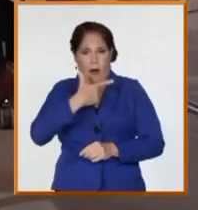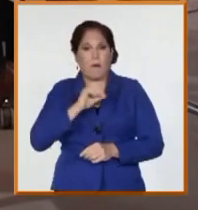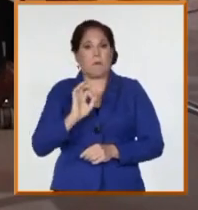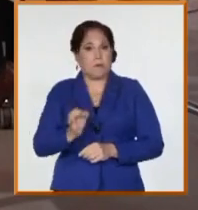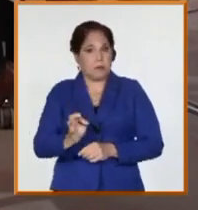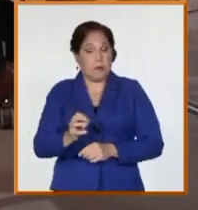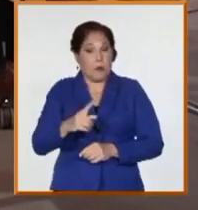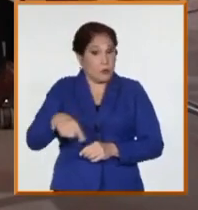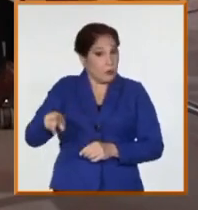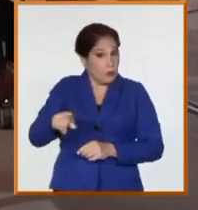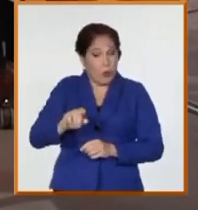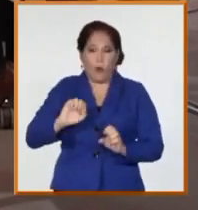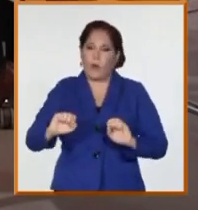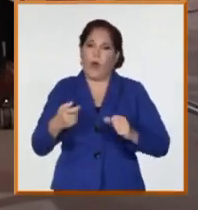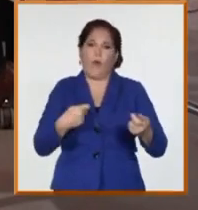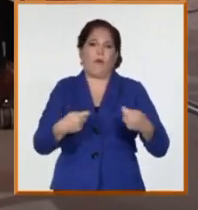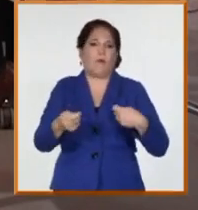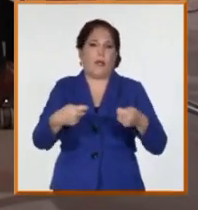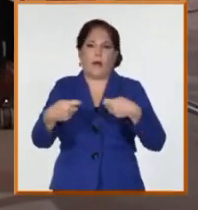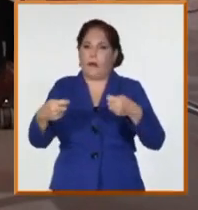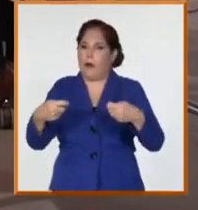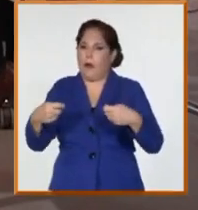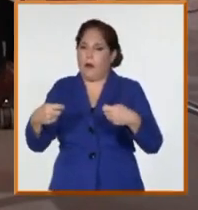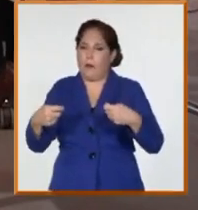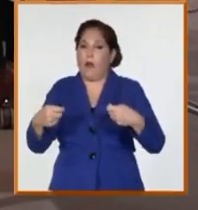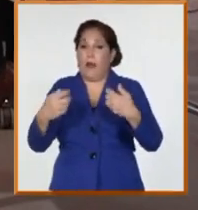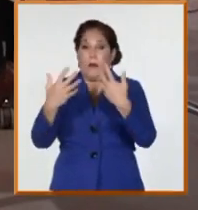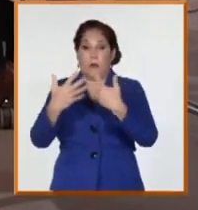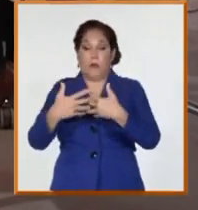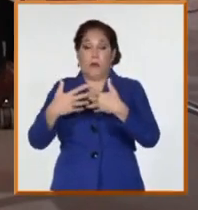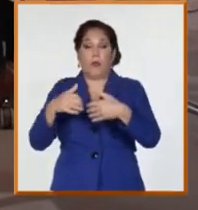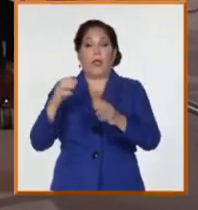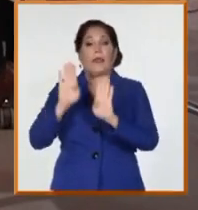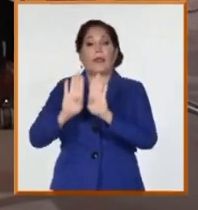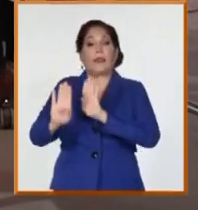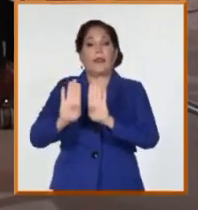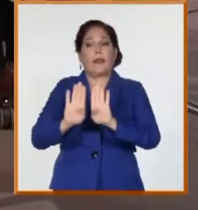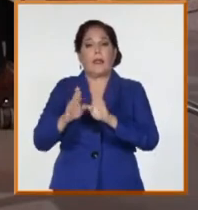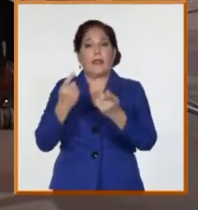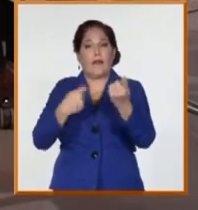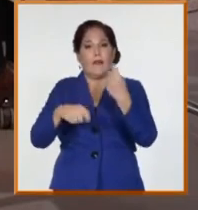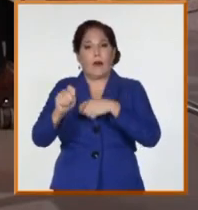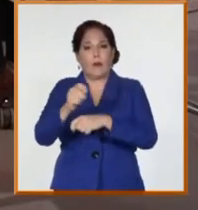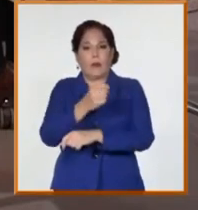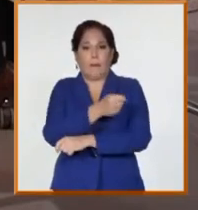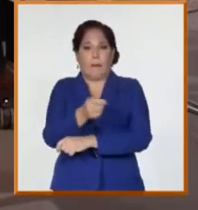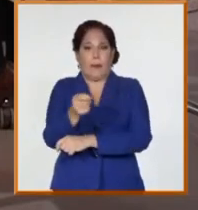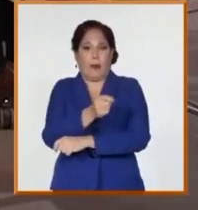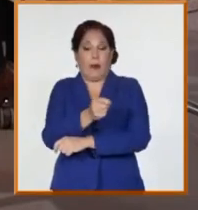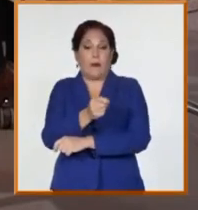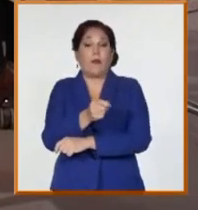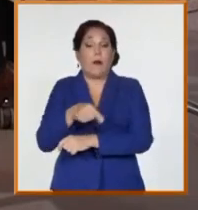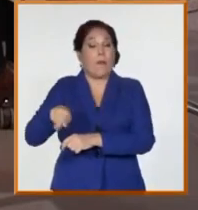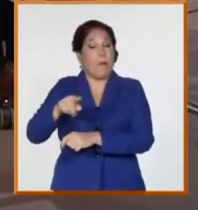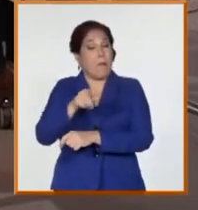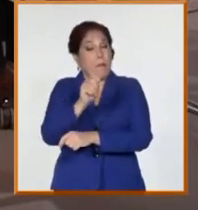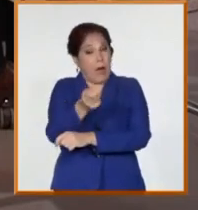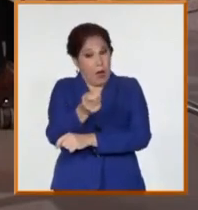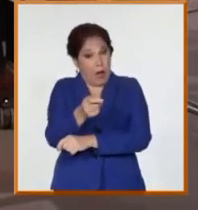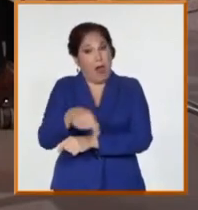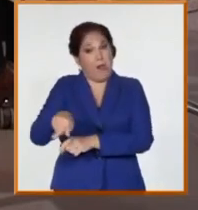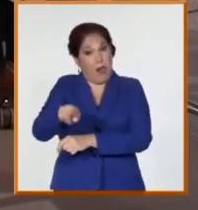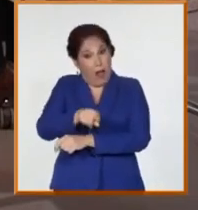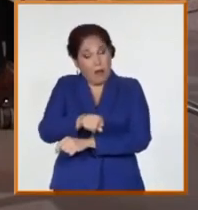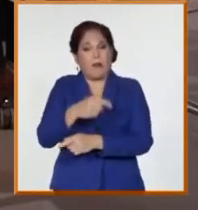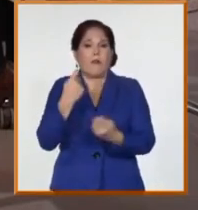que facilite el comercio en esas pescaderías no puede ser que no se utilice es investigación tampoco se pueden abrir